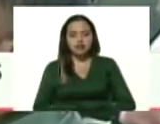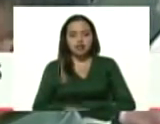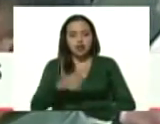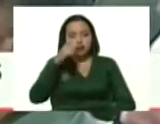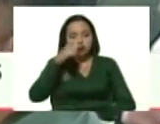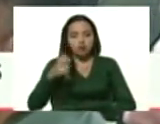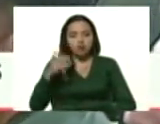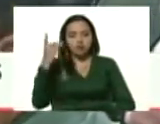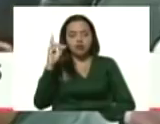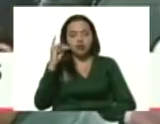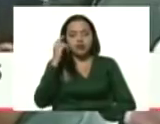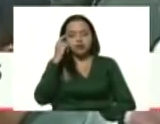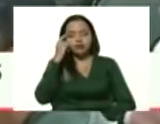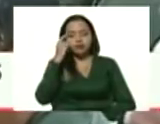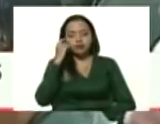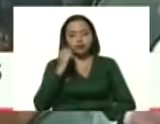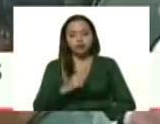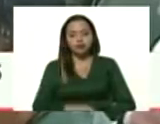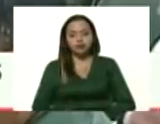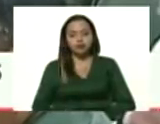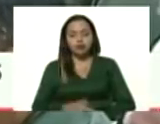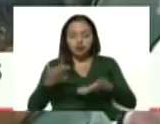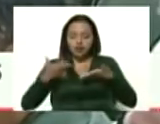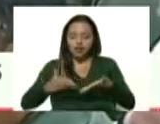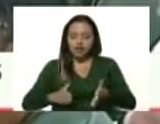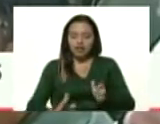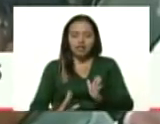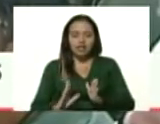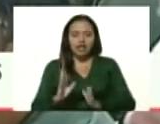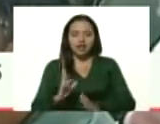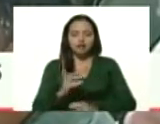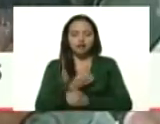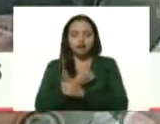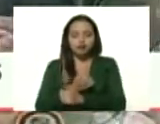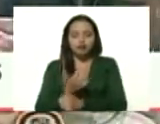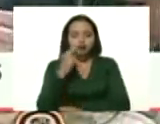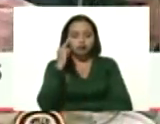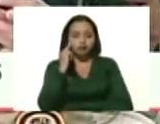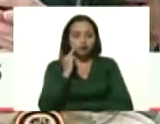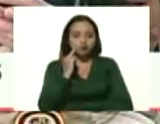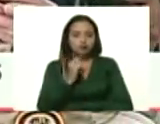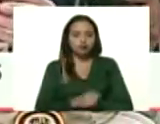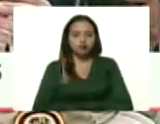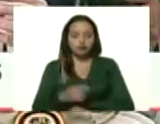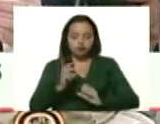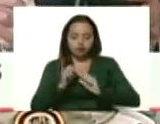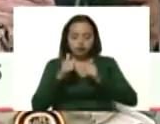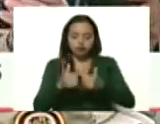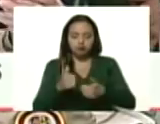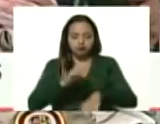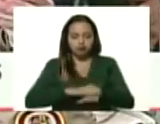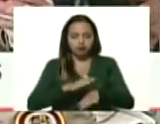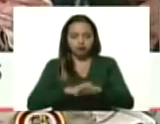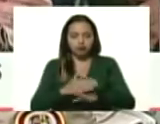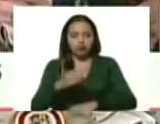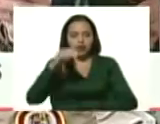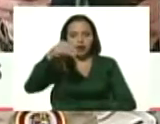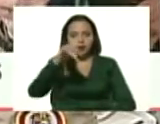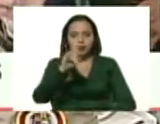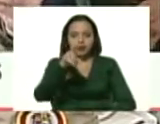Bolivia, la predilecta de Bolívar. Entonces, comienzo así mi comandante en jefe, porque en la milicia